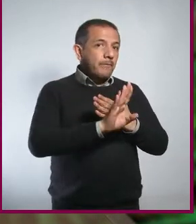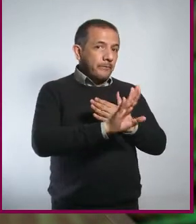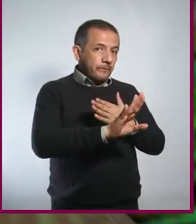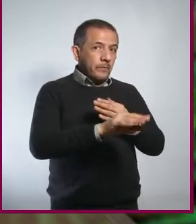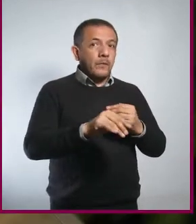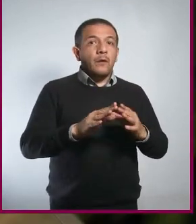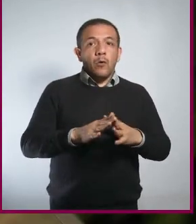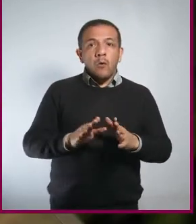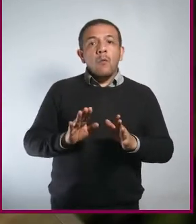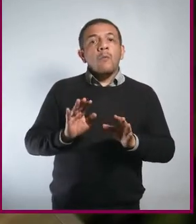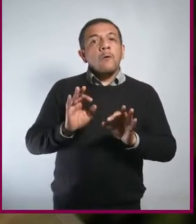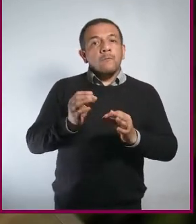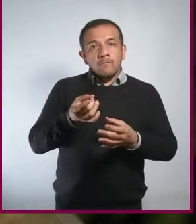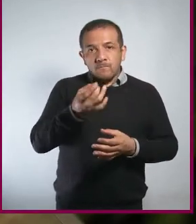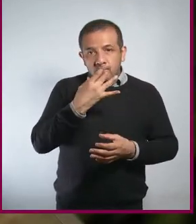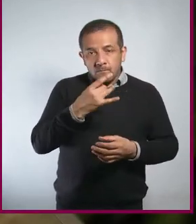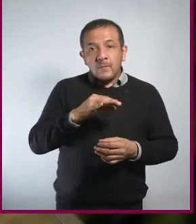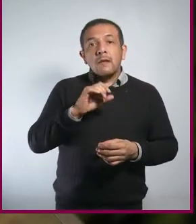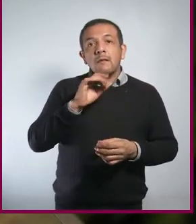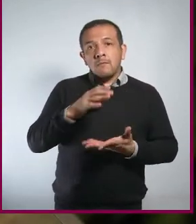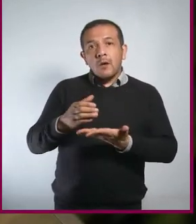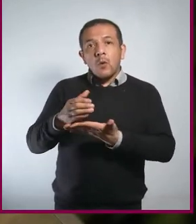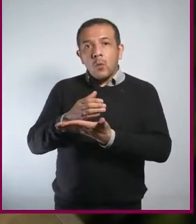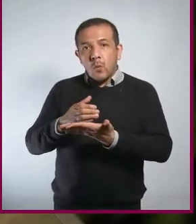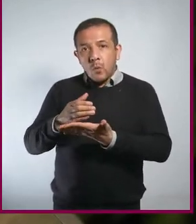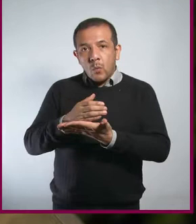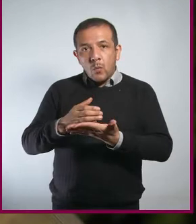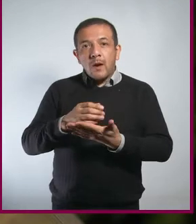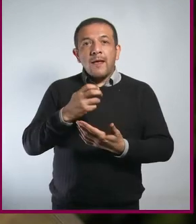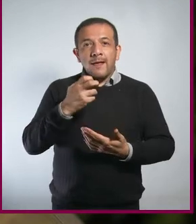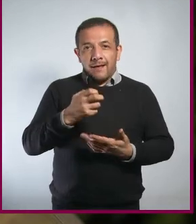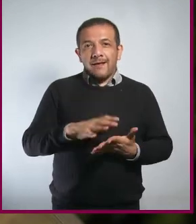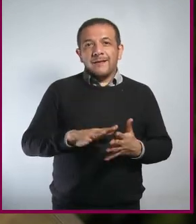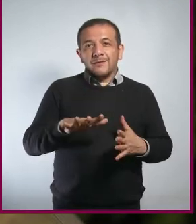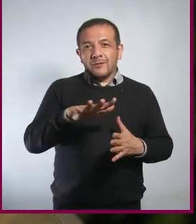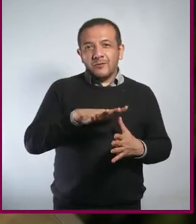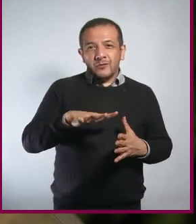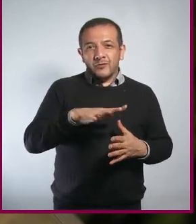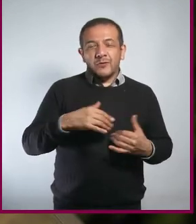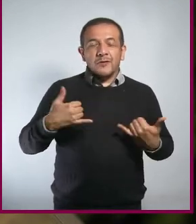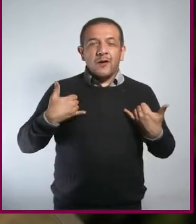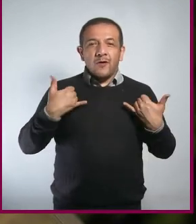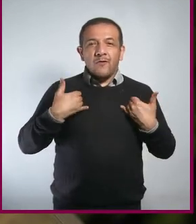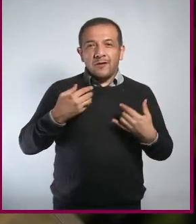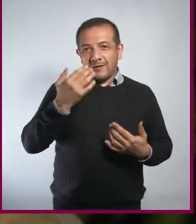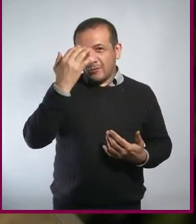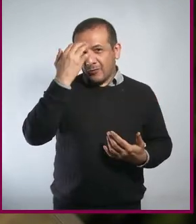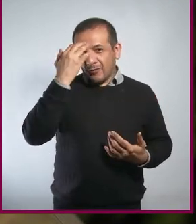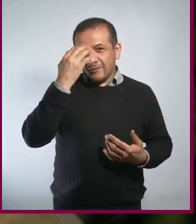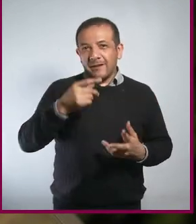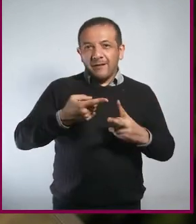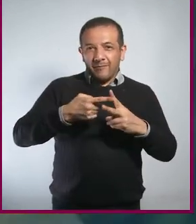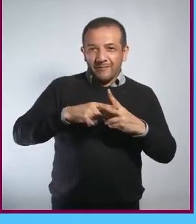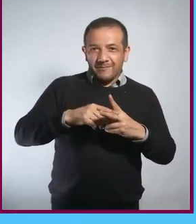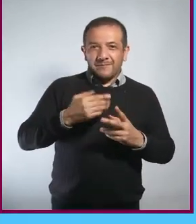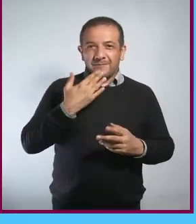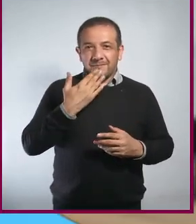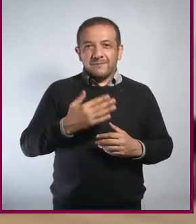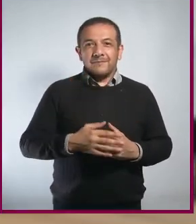curarlas. Esto y más por Jóvenes en TV, un espacio de reflexión y construcción de conocimiento. Comenzamos.